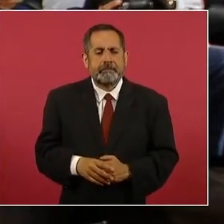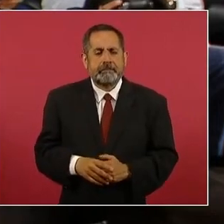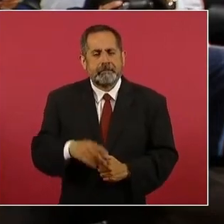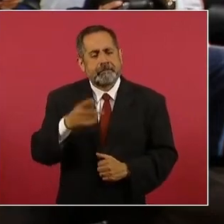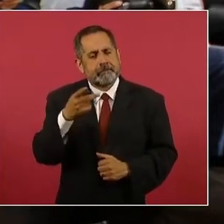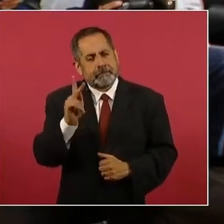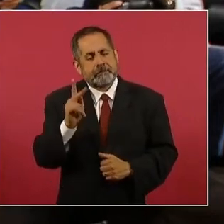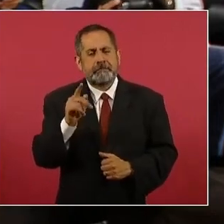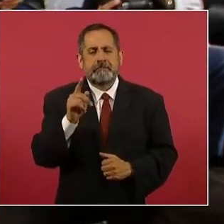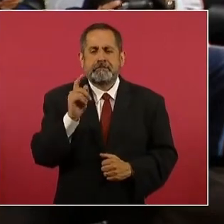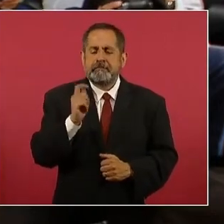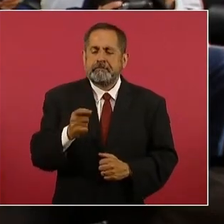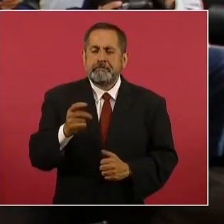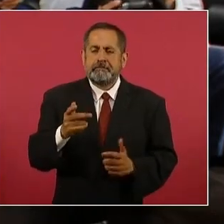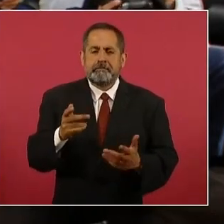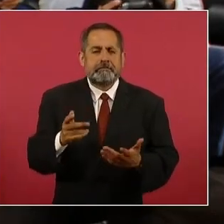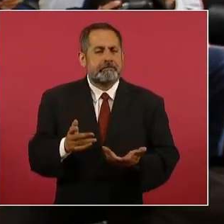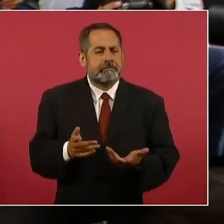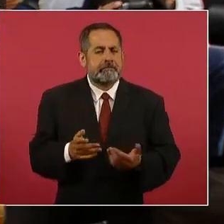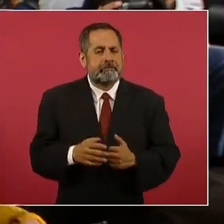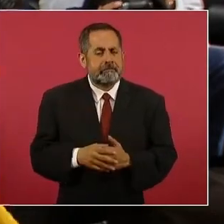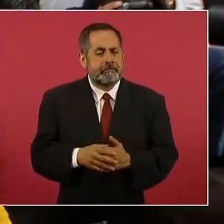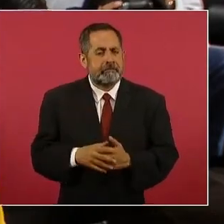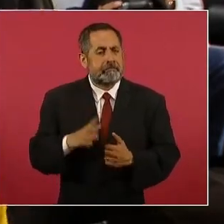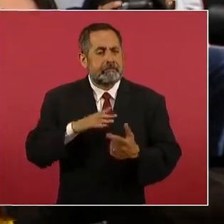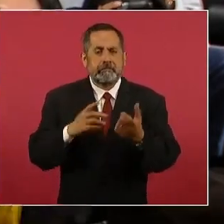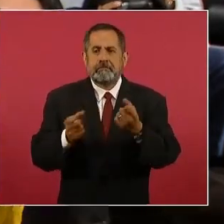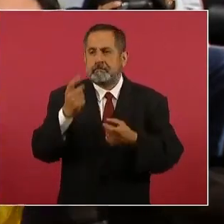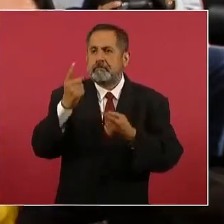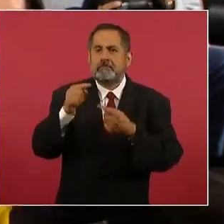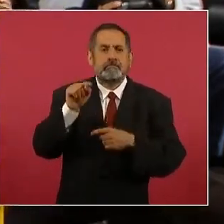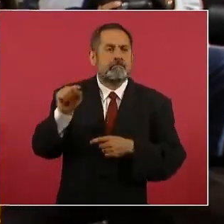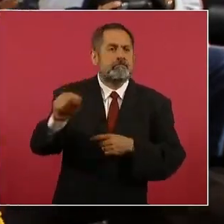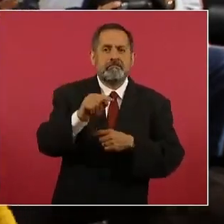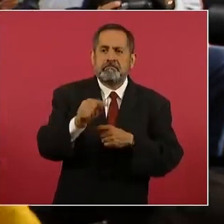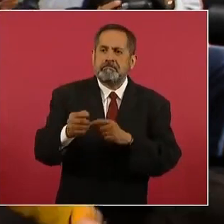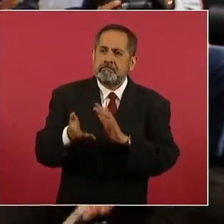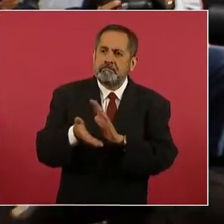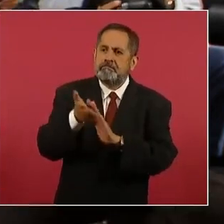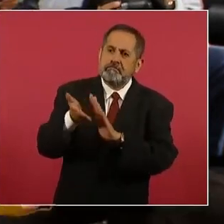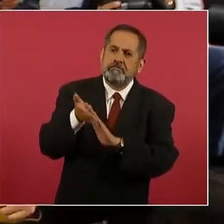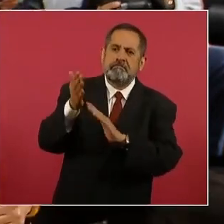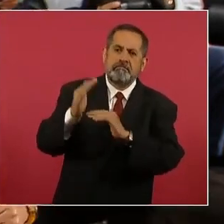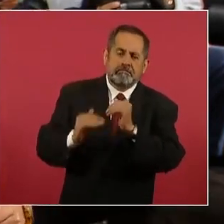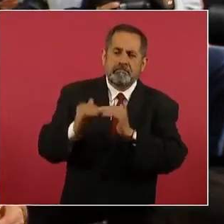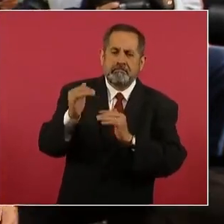pero sin embargo hay obras que también tuvieron